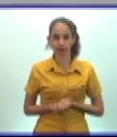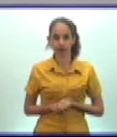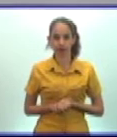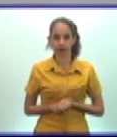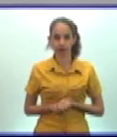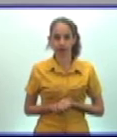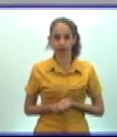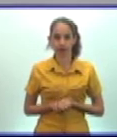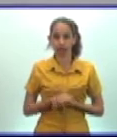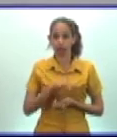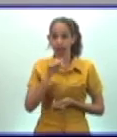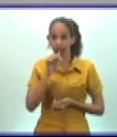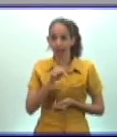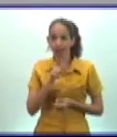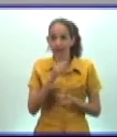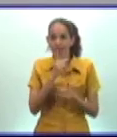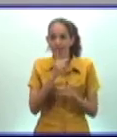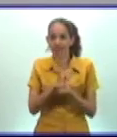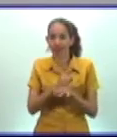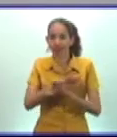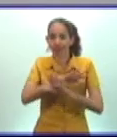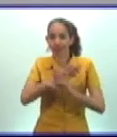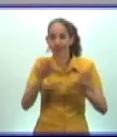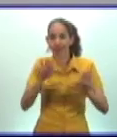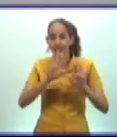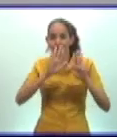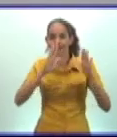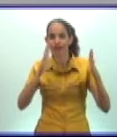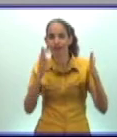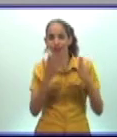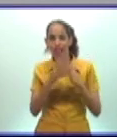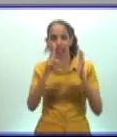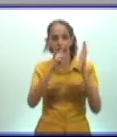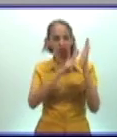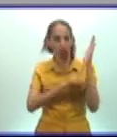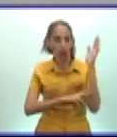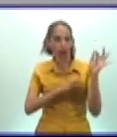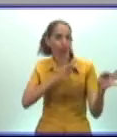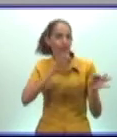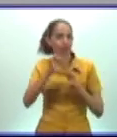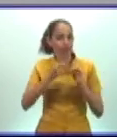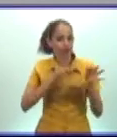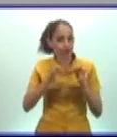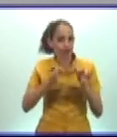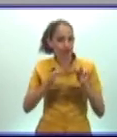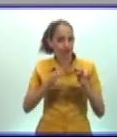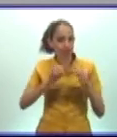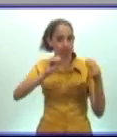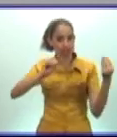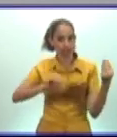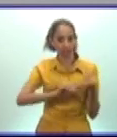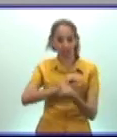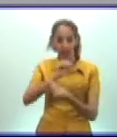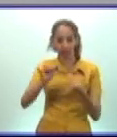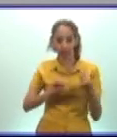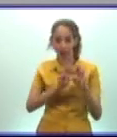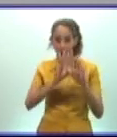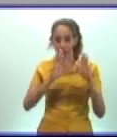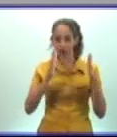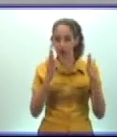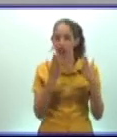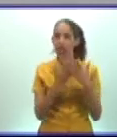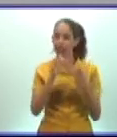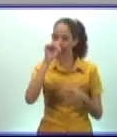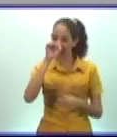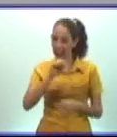Ya he encontrado todos los valores funcionales y sustituir en la expresión, ya